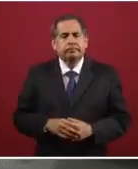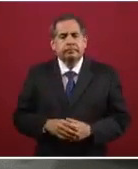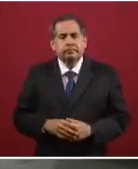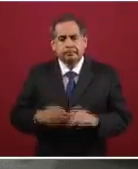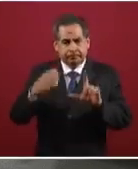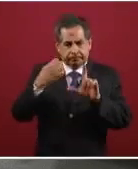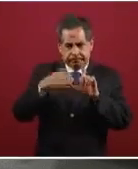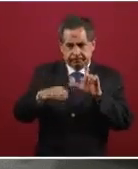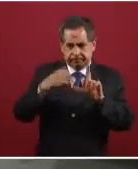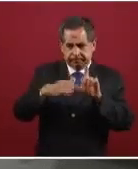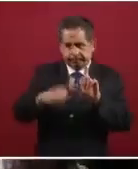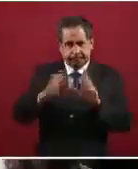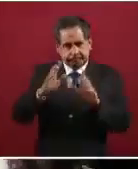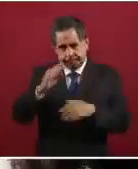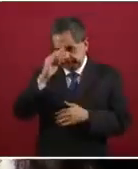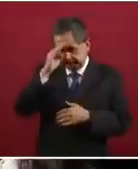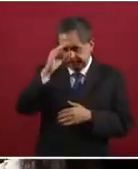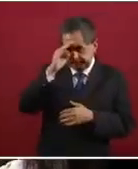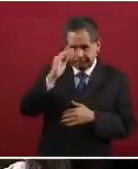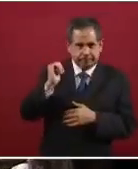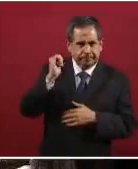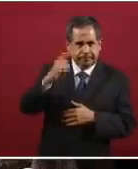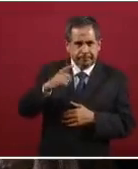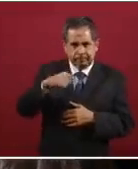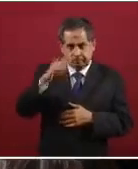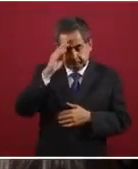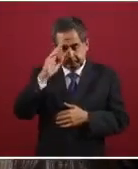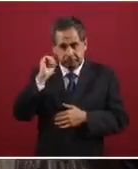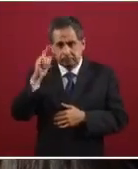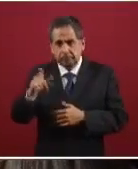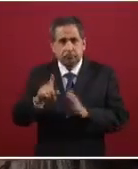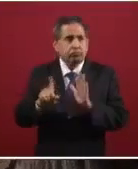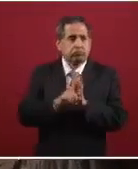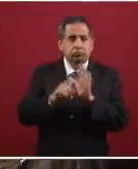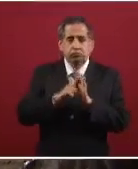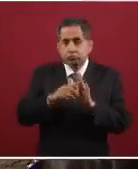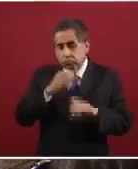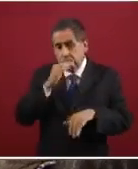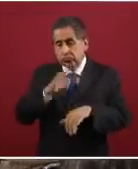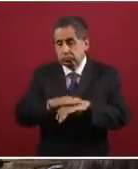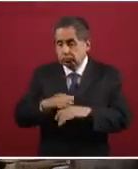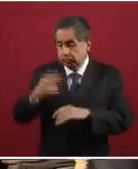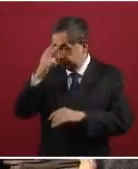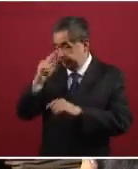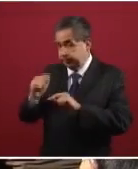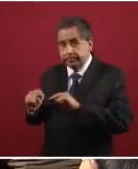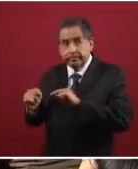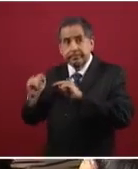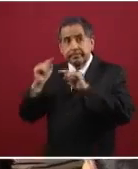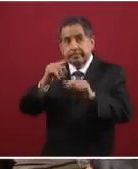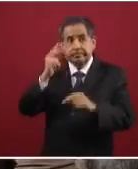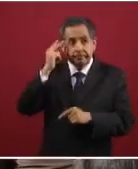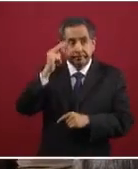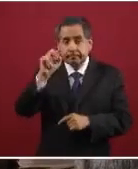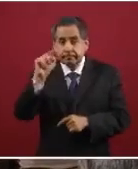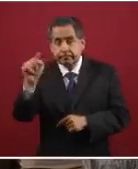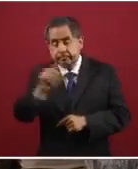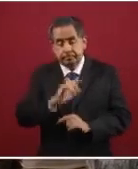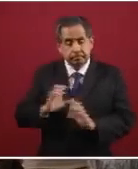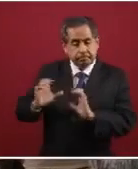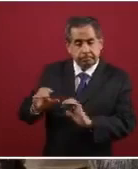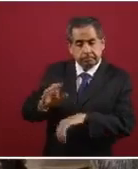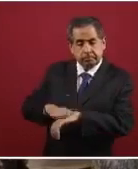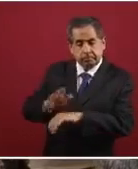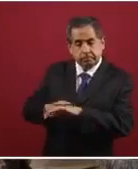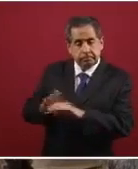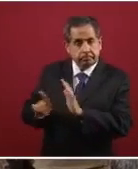Paso, Texas, ¿se ha pensado en algún momento el gobierno emitir una alerta de viaje hacia los mexicanos a estos lugares donde se prevé que